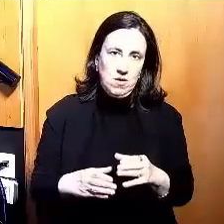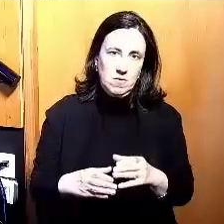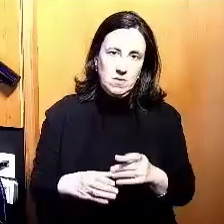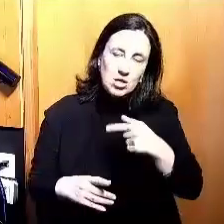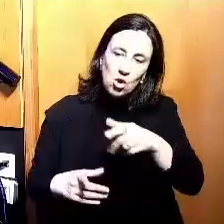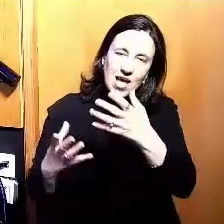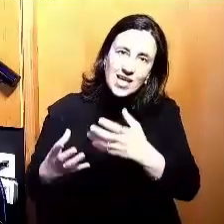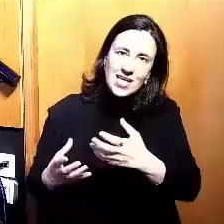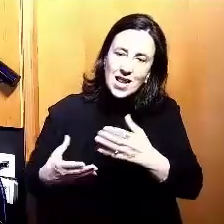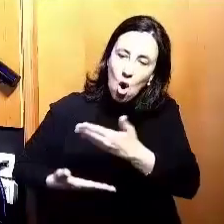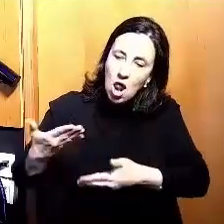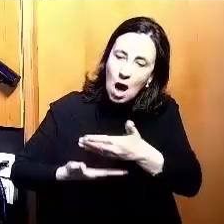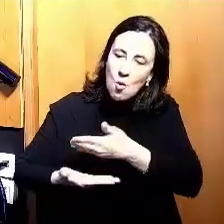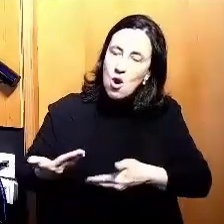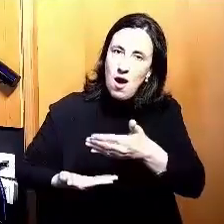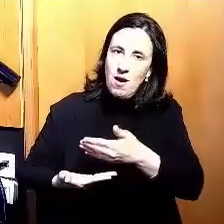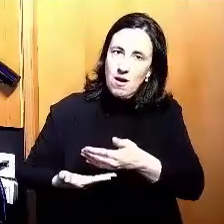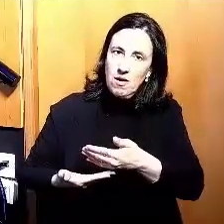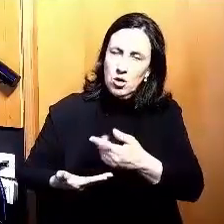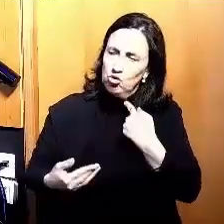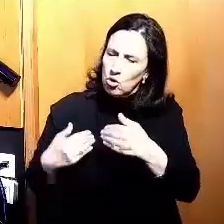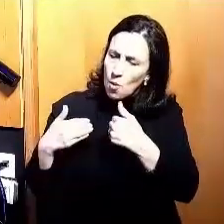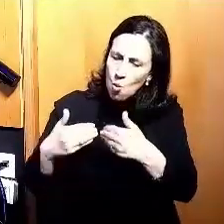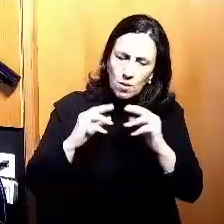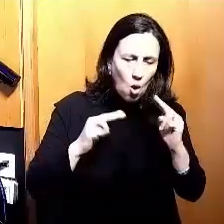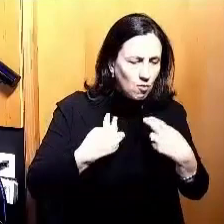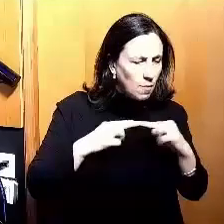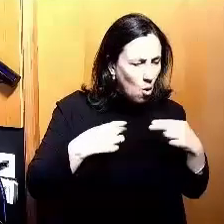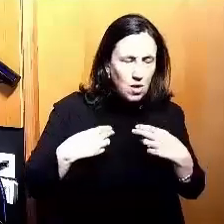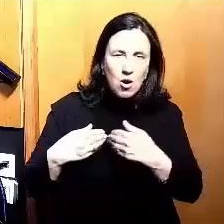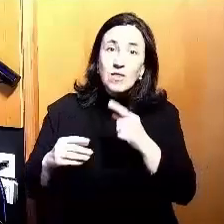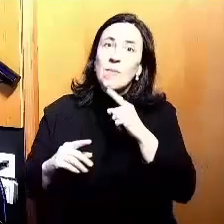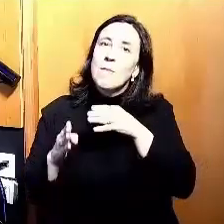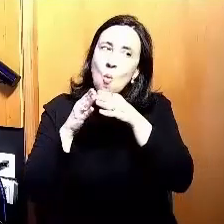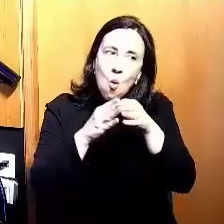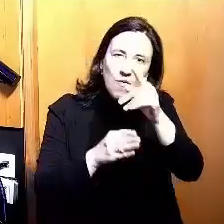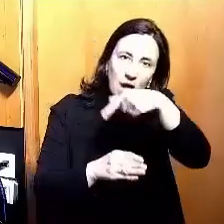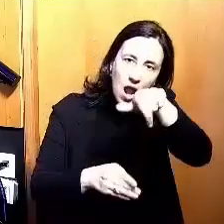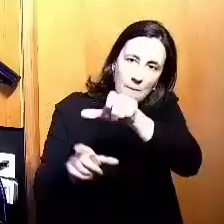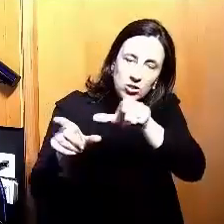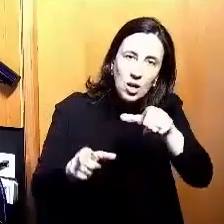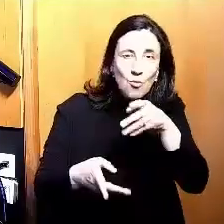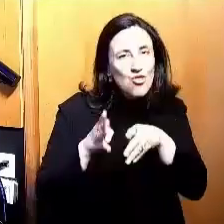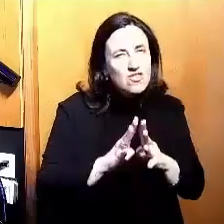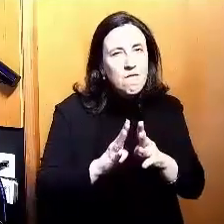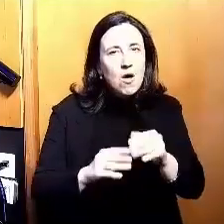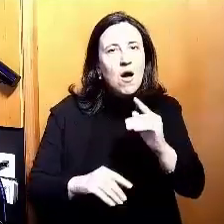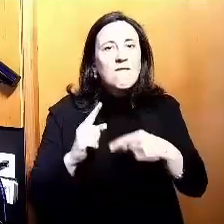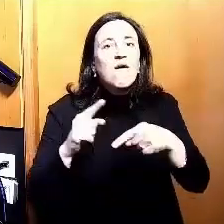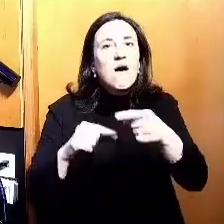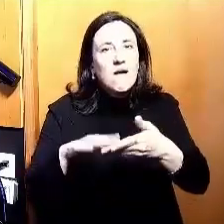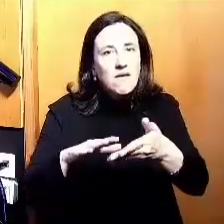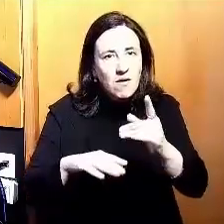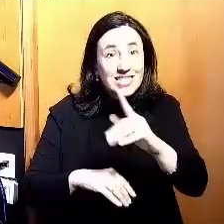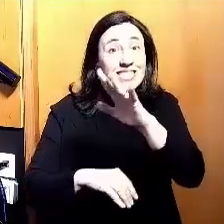espíritu que caracterizó siempre estos espacios. O sea, preguntémonos, no solo que estamos acá, sino también hacia afuera, cuáles son los desafíos a trabajar en los